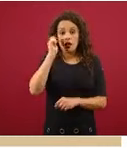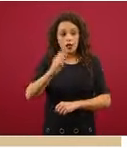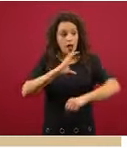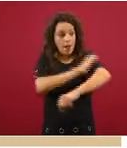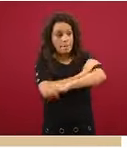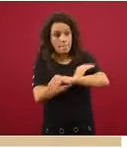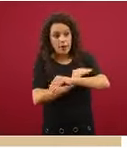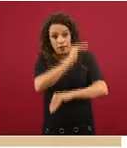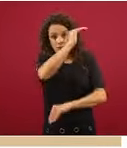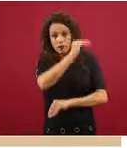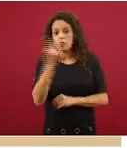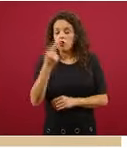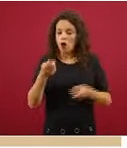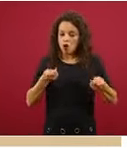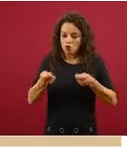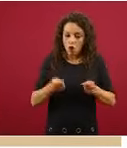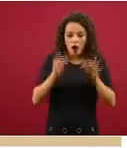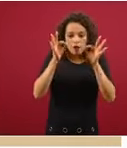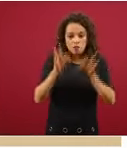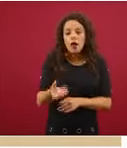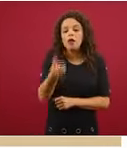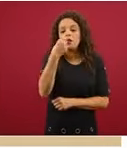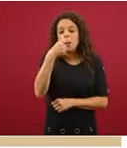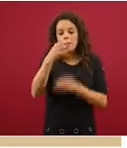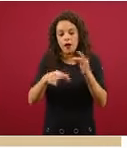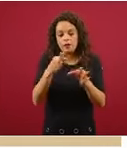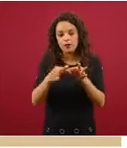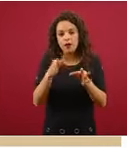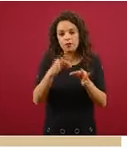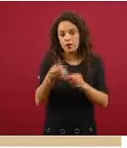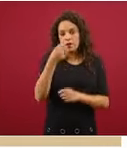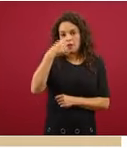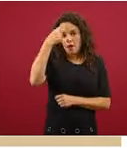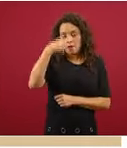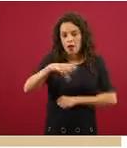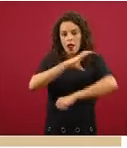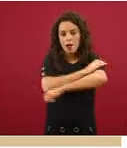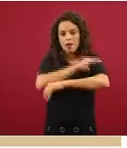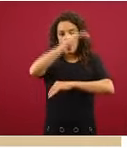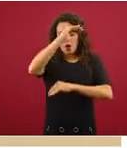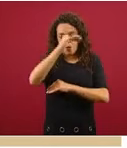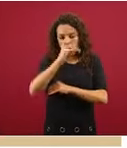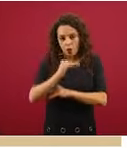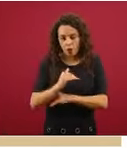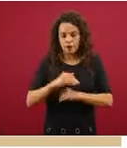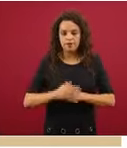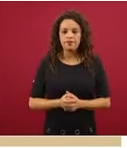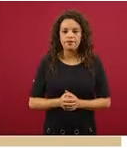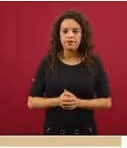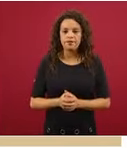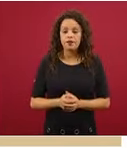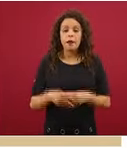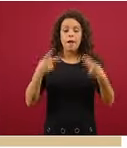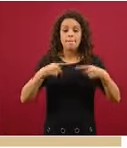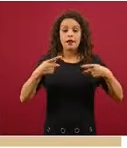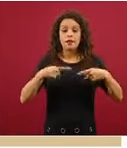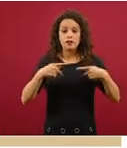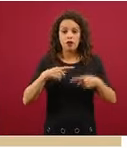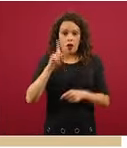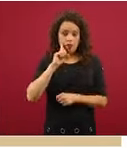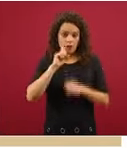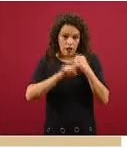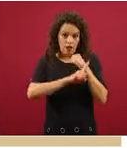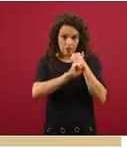bien controlada y tener su tratamiento específico. Cuidados de la persona embarazada, el estado de